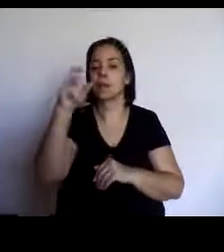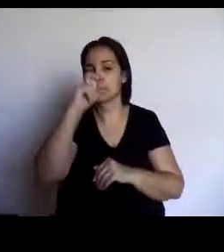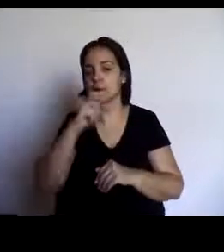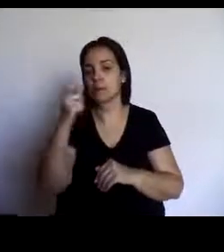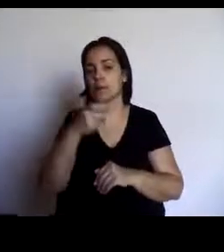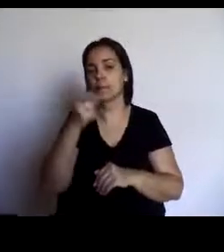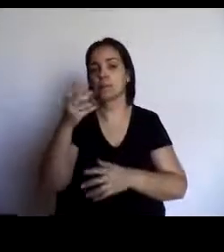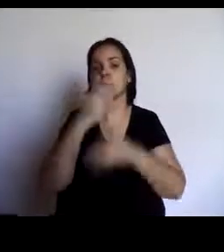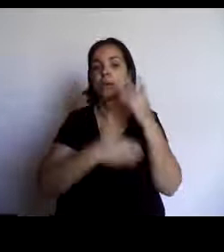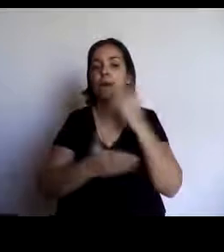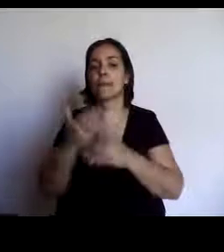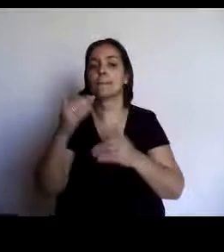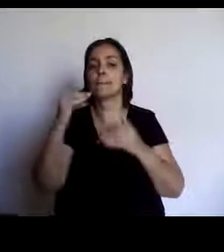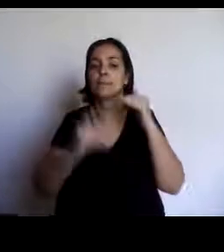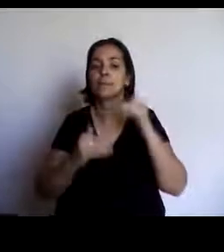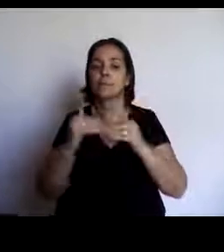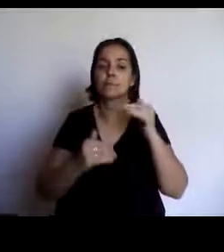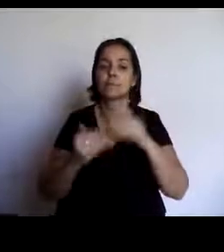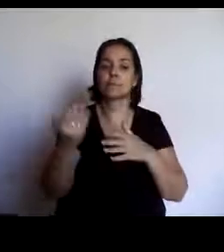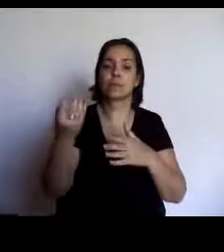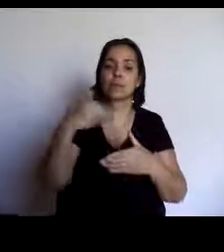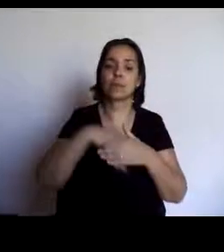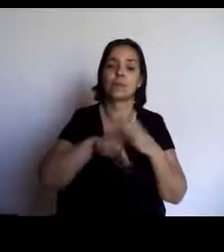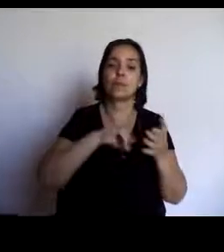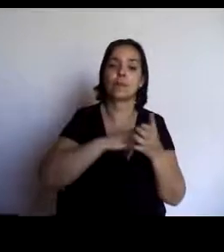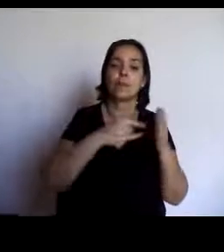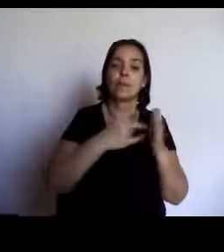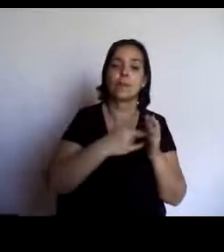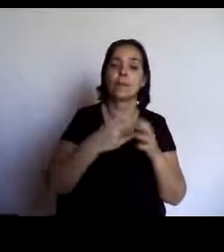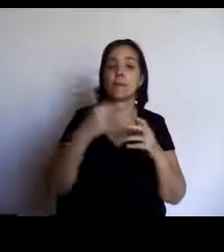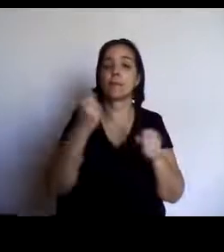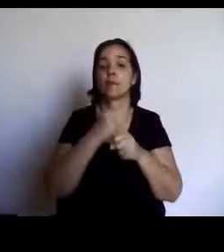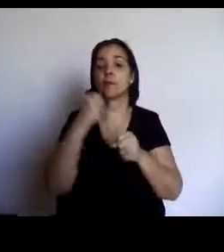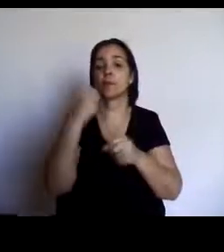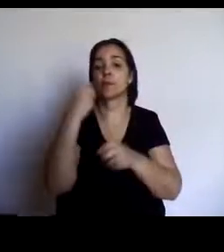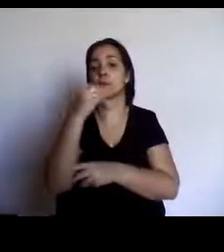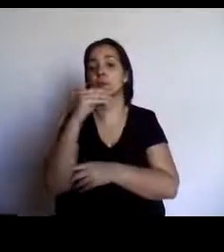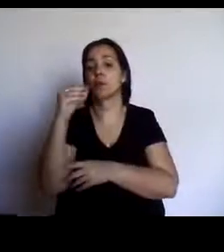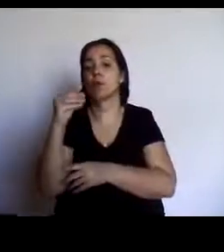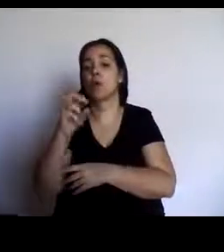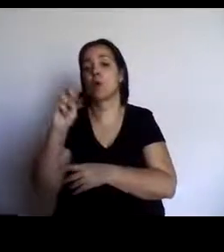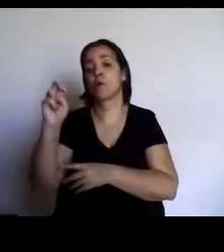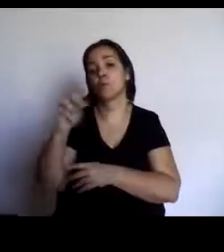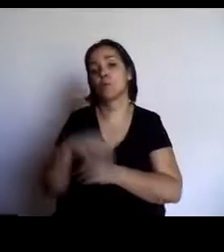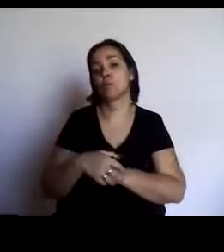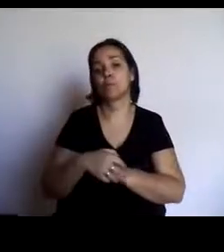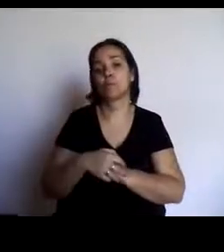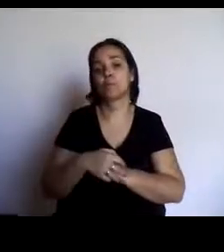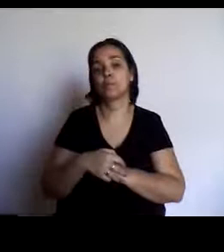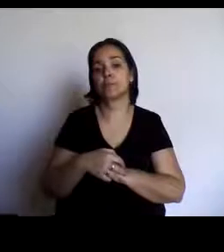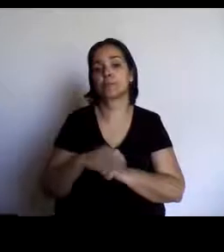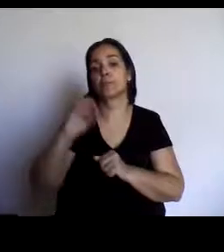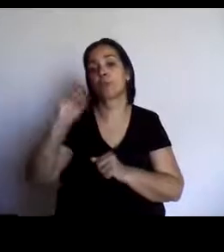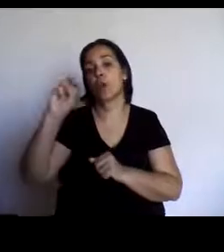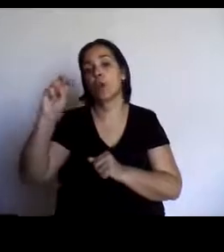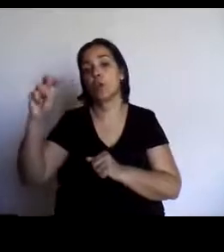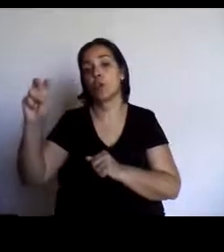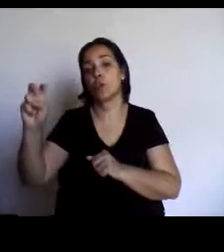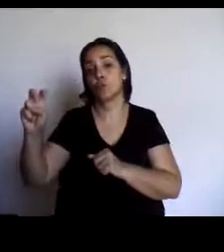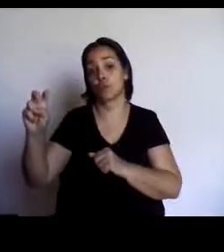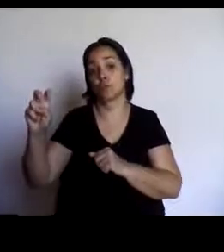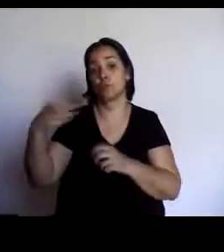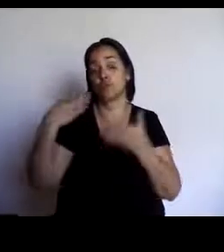con discapacidad, menores que no han sido atendidos por el programa de empleo juvenil con cargo a los otros dos proyectos y otros colectivos